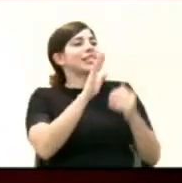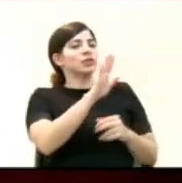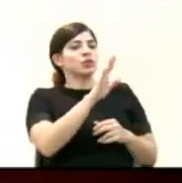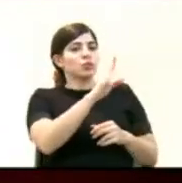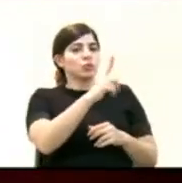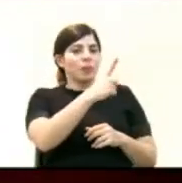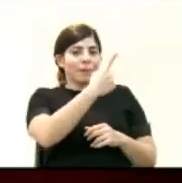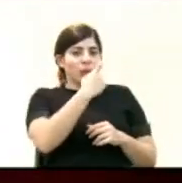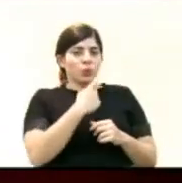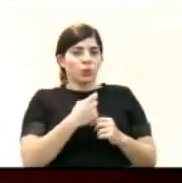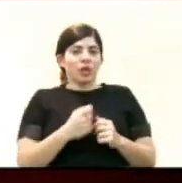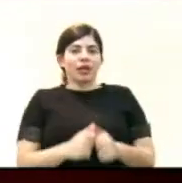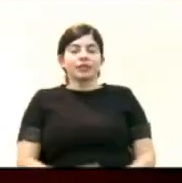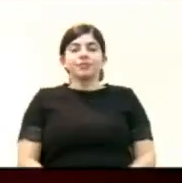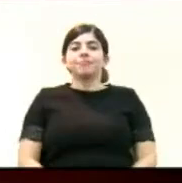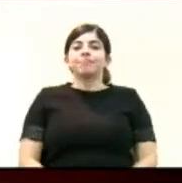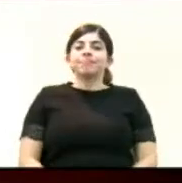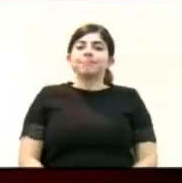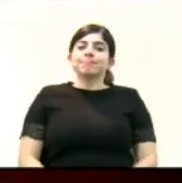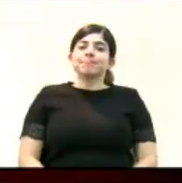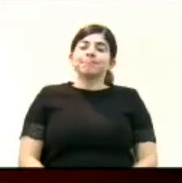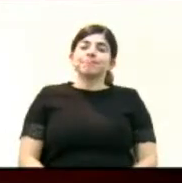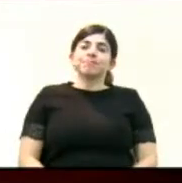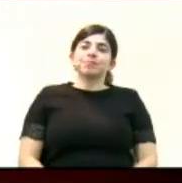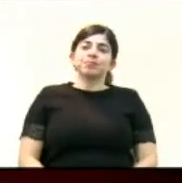Muchas gracias por la pregunta.